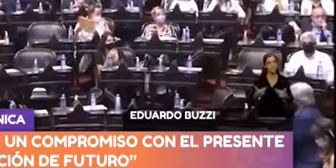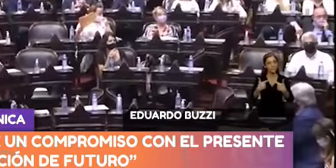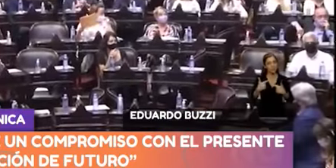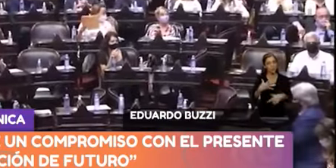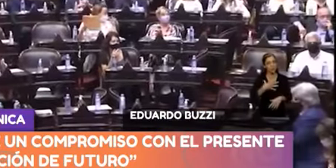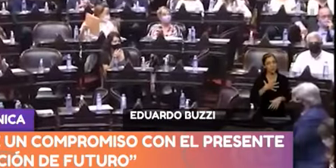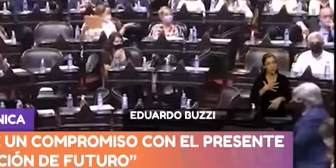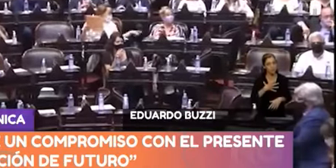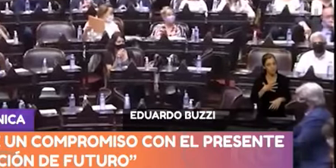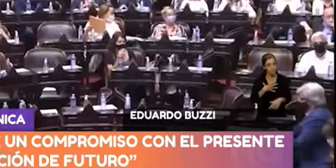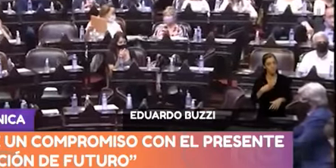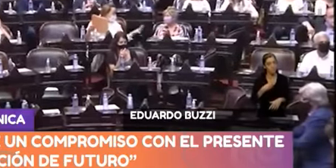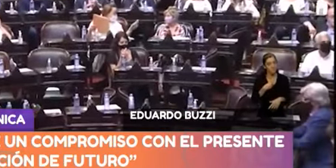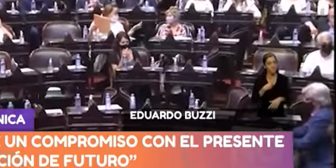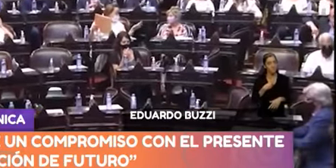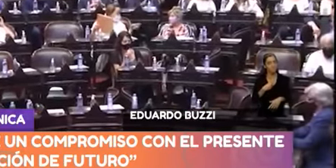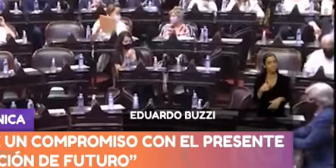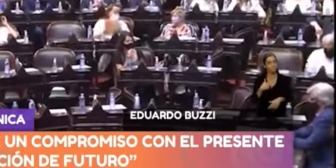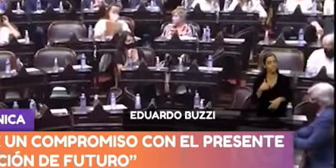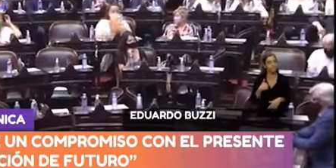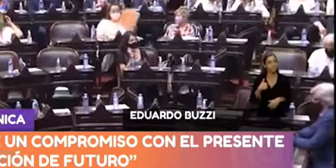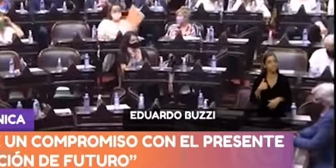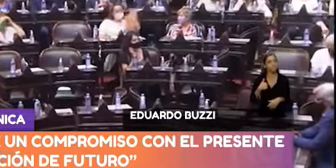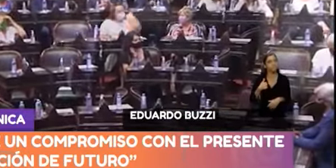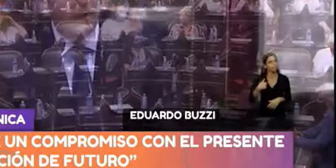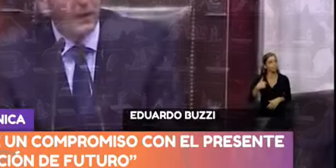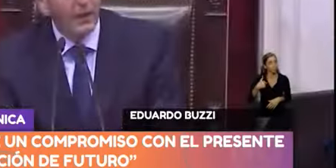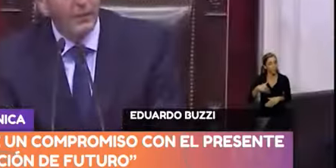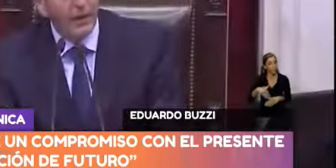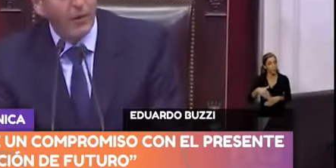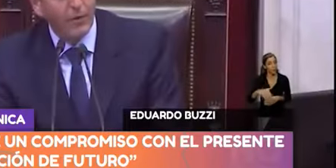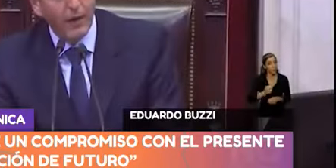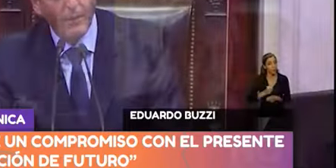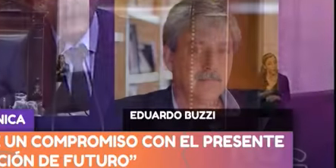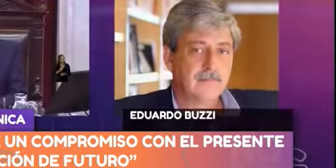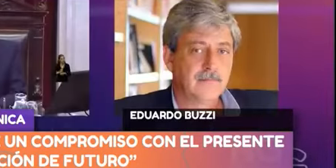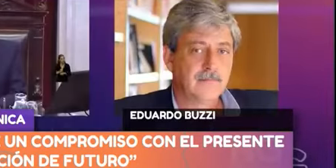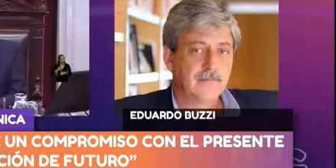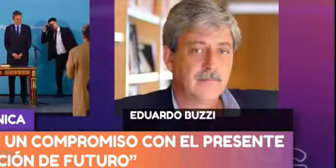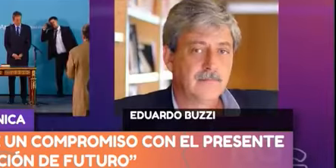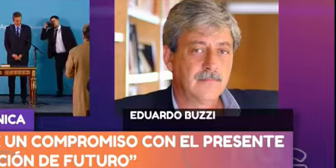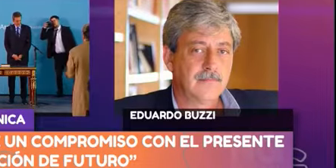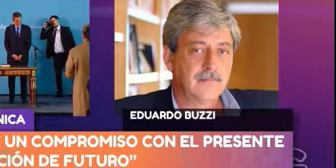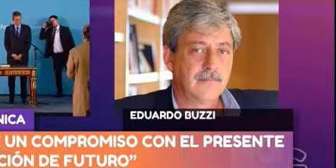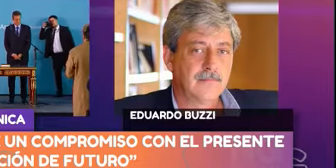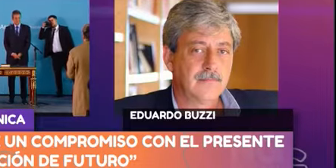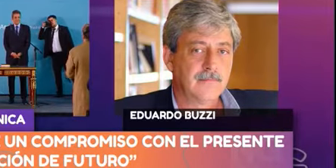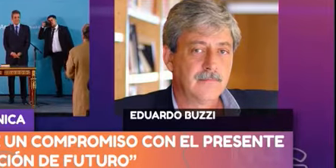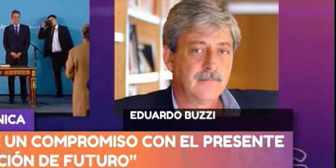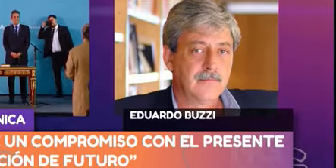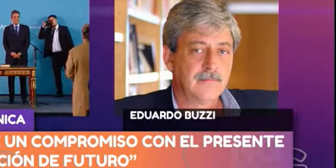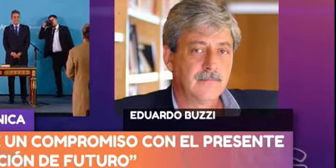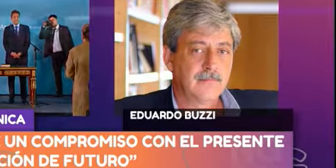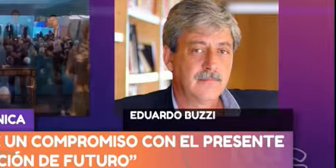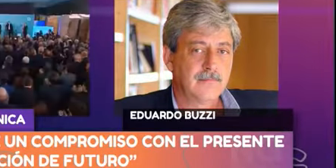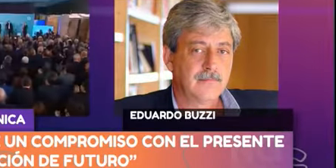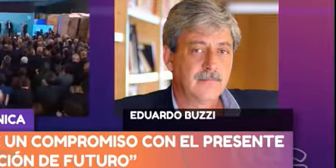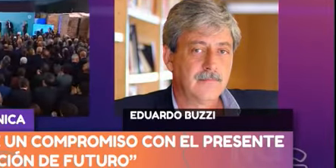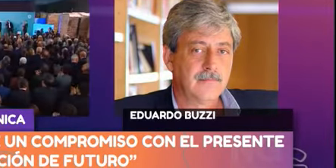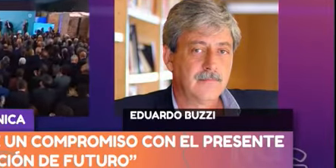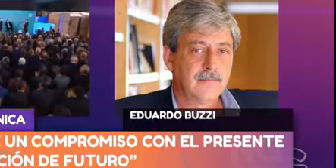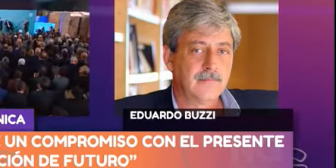ser al revés. Correcto, es eso que estás diciendo. O sea, el político que define la política, que dice